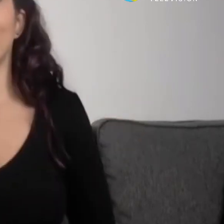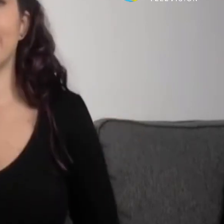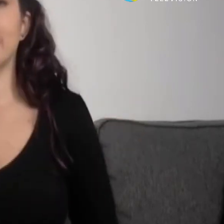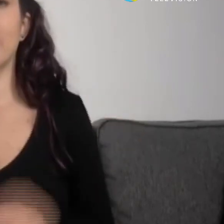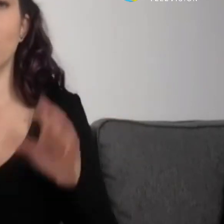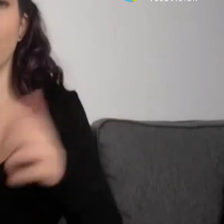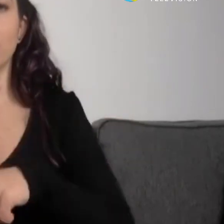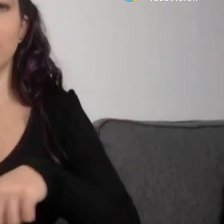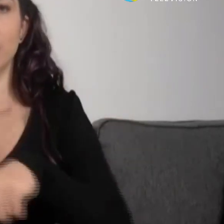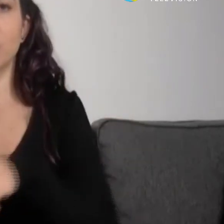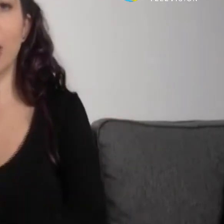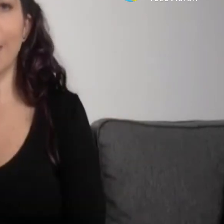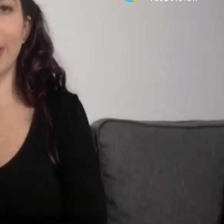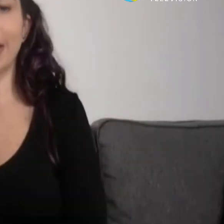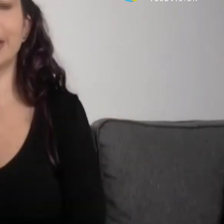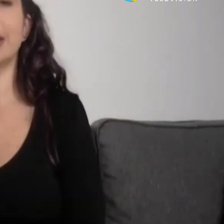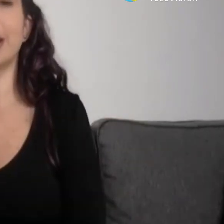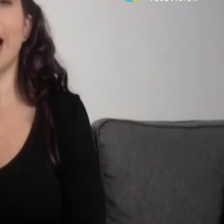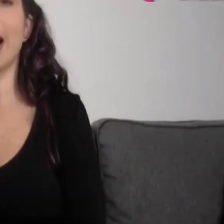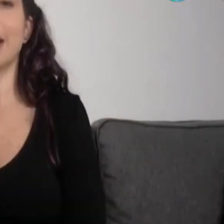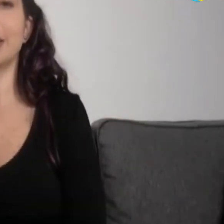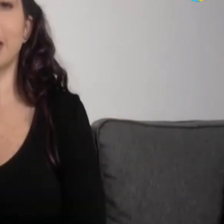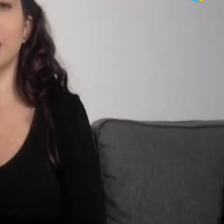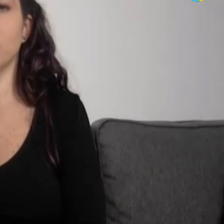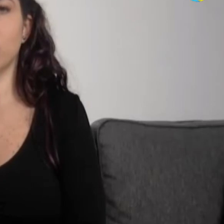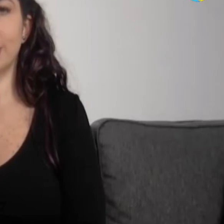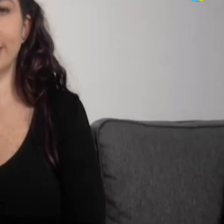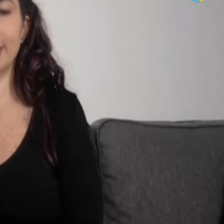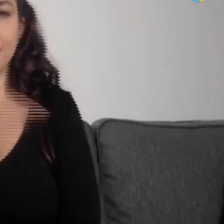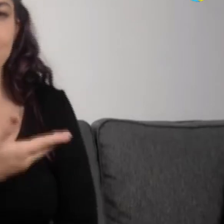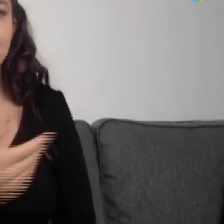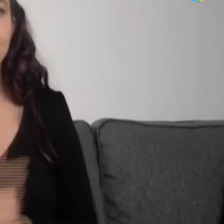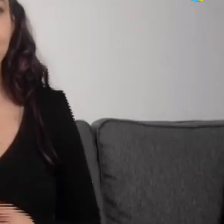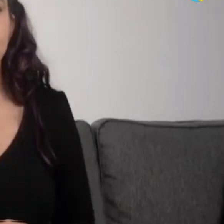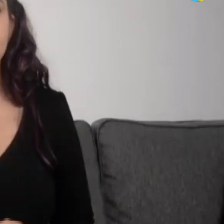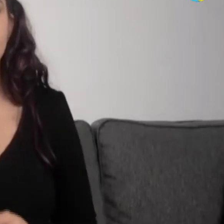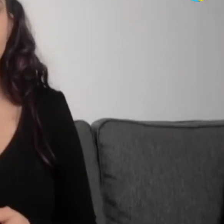Comisión Nacional de Emergencias, el señor Alexander Solís.